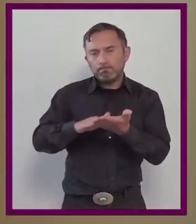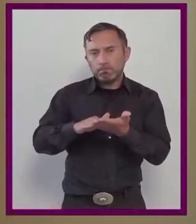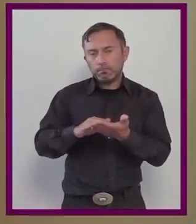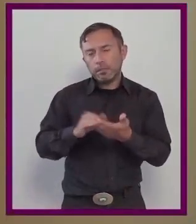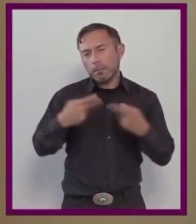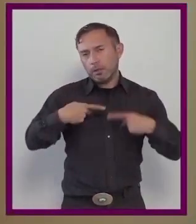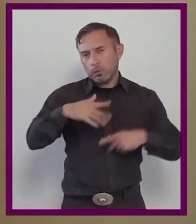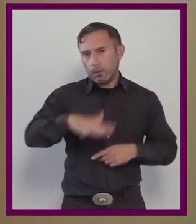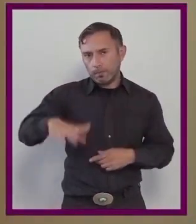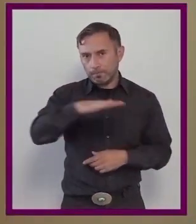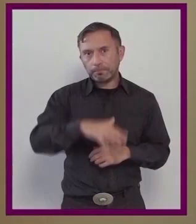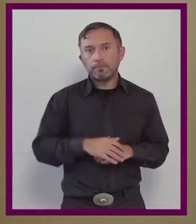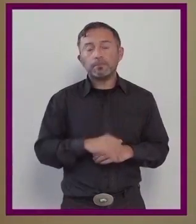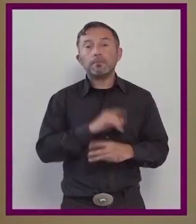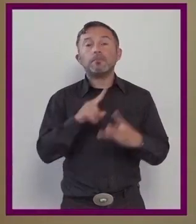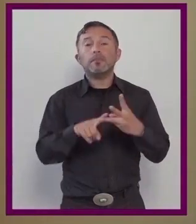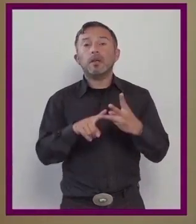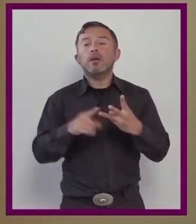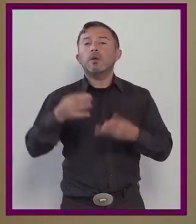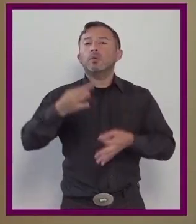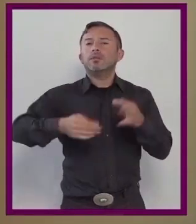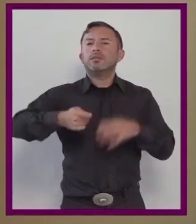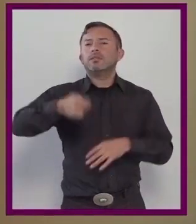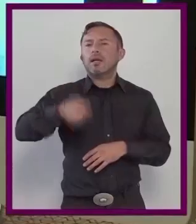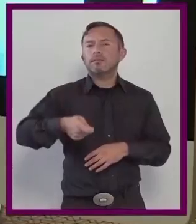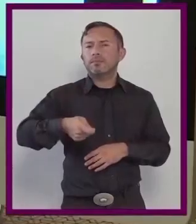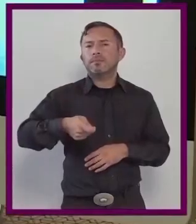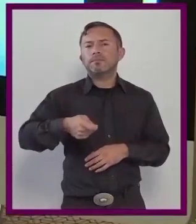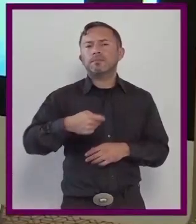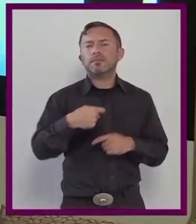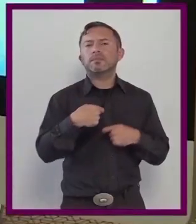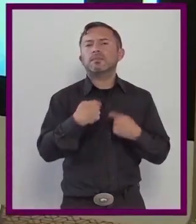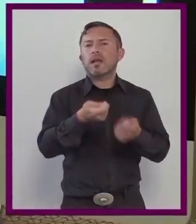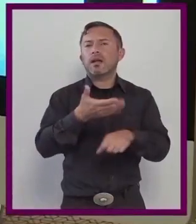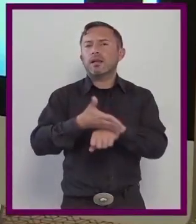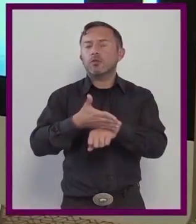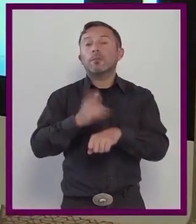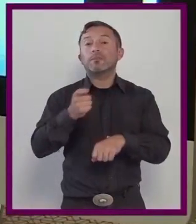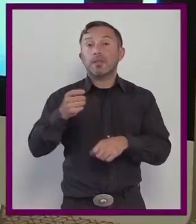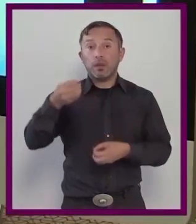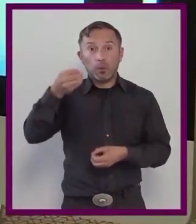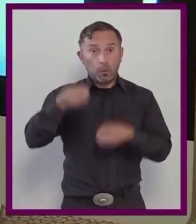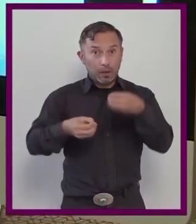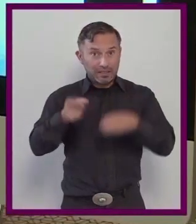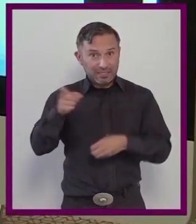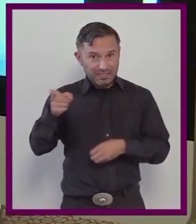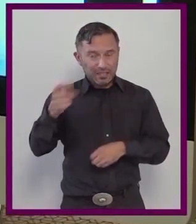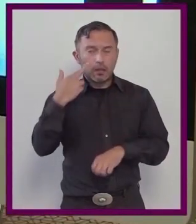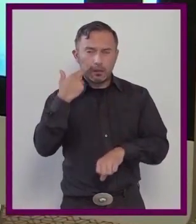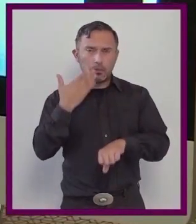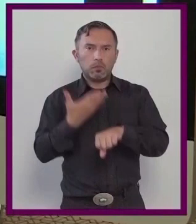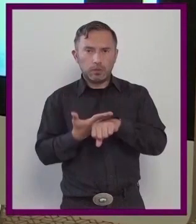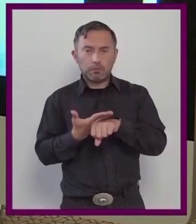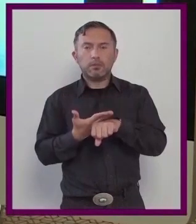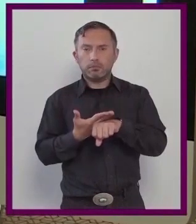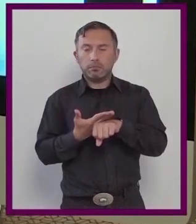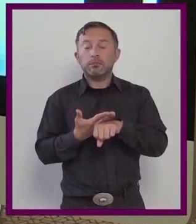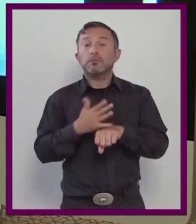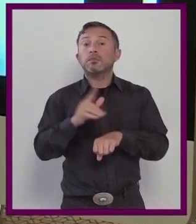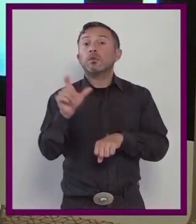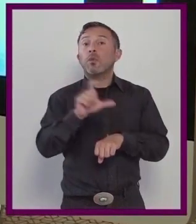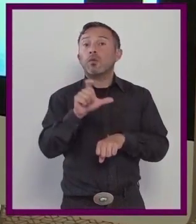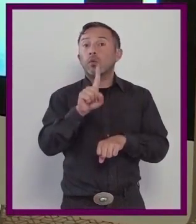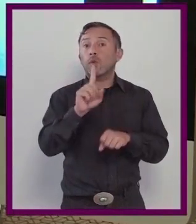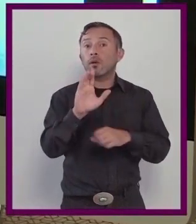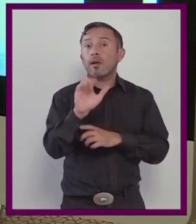general. Respecto de lo que es la impartición de justicia, habla sobre la función de los jueces que tienen que